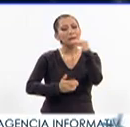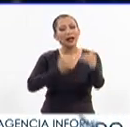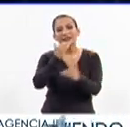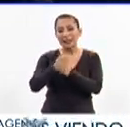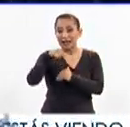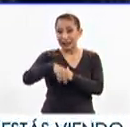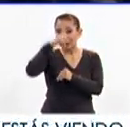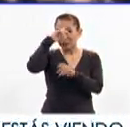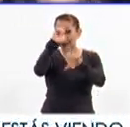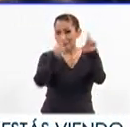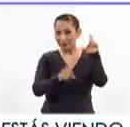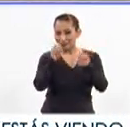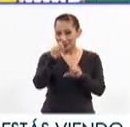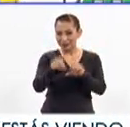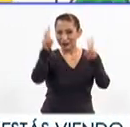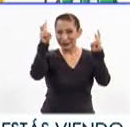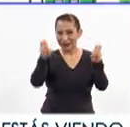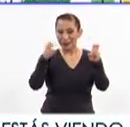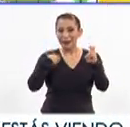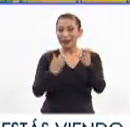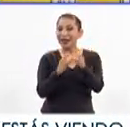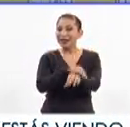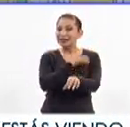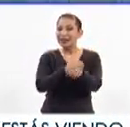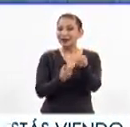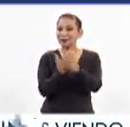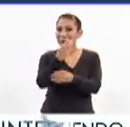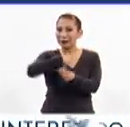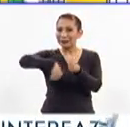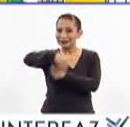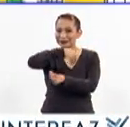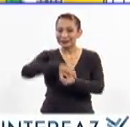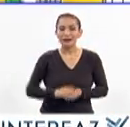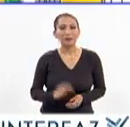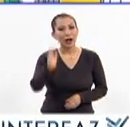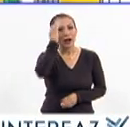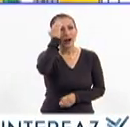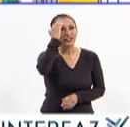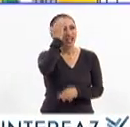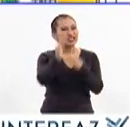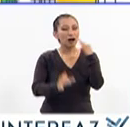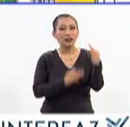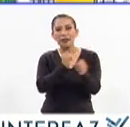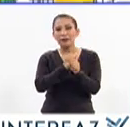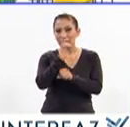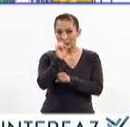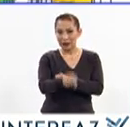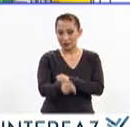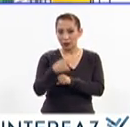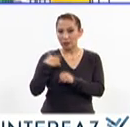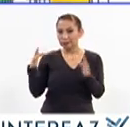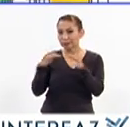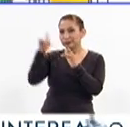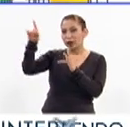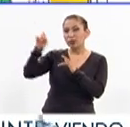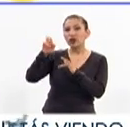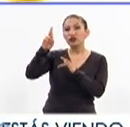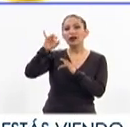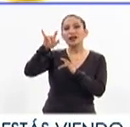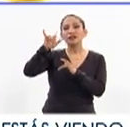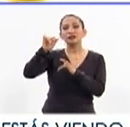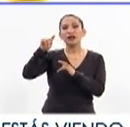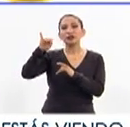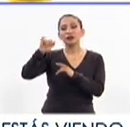avances en nuestro país en materia de energías renovables. Para conocer todos los detalles, también nos enlazamos con el doctor